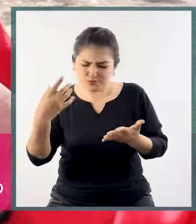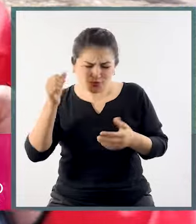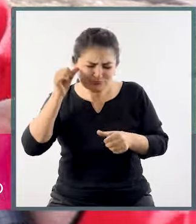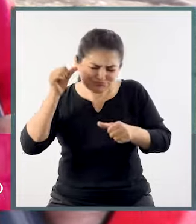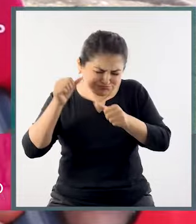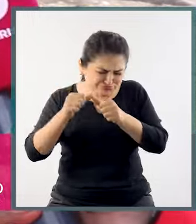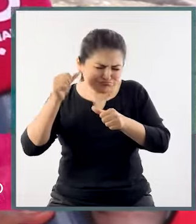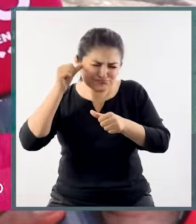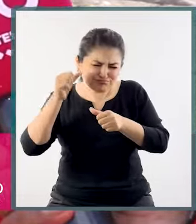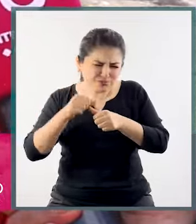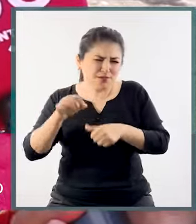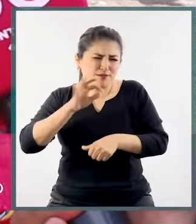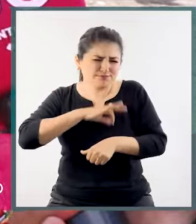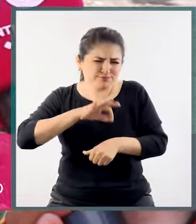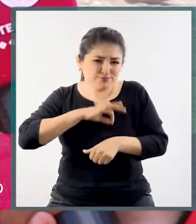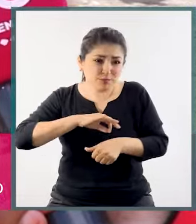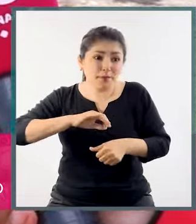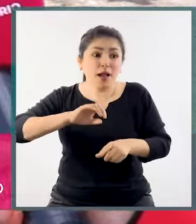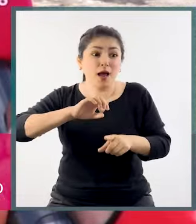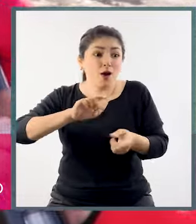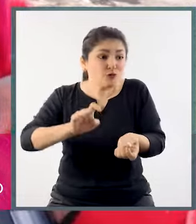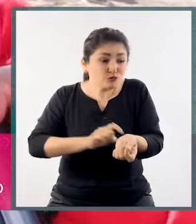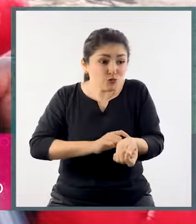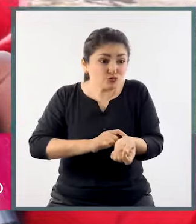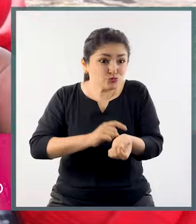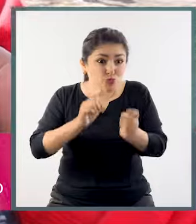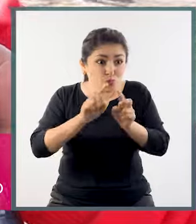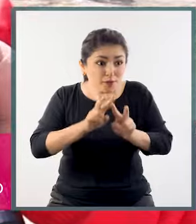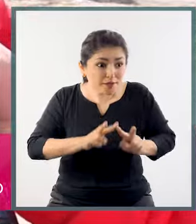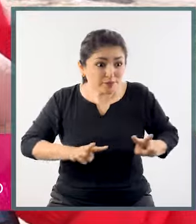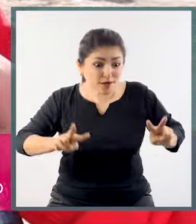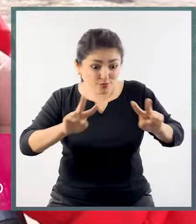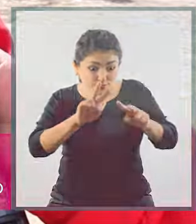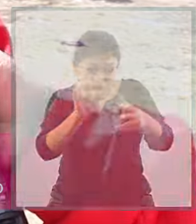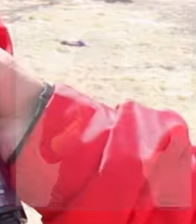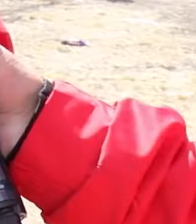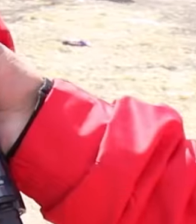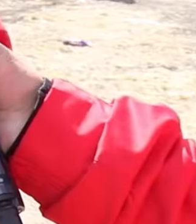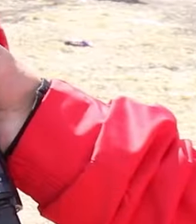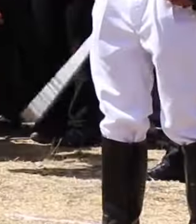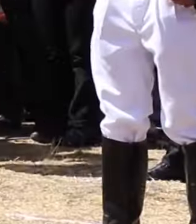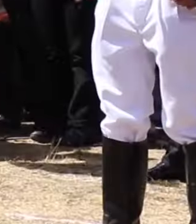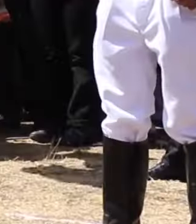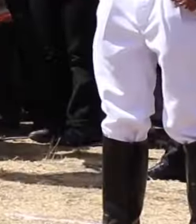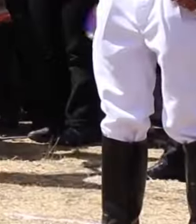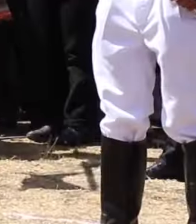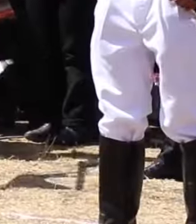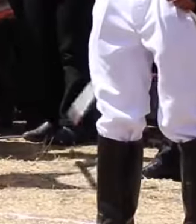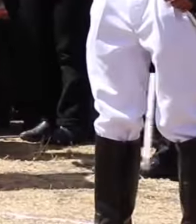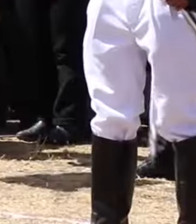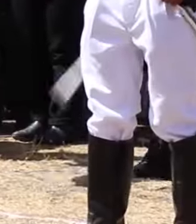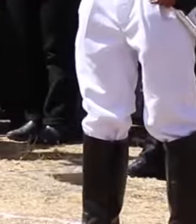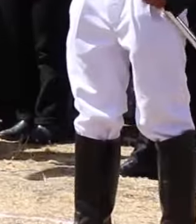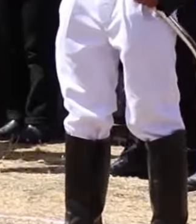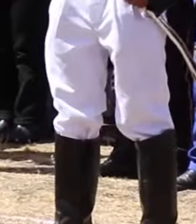seguir avanzando y seguir recordando con el pasar de los años para que la costumbre y los valores no se pierdan.